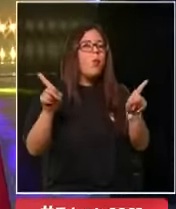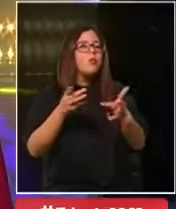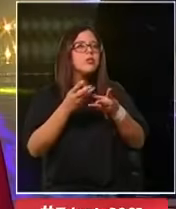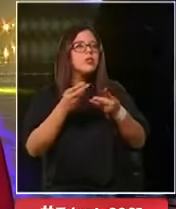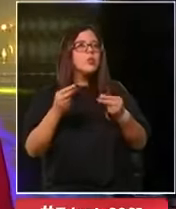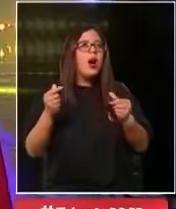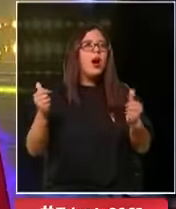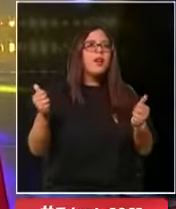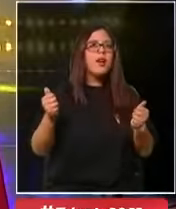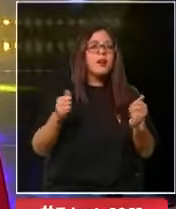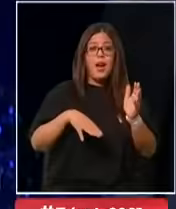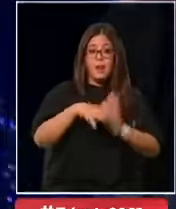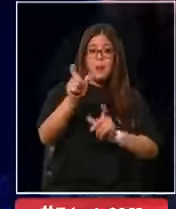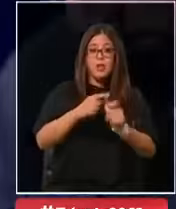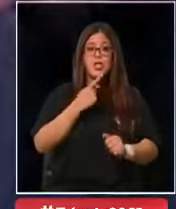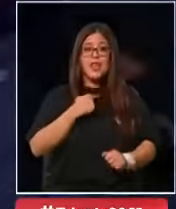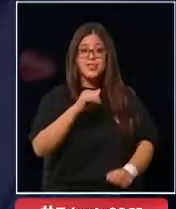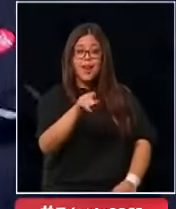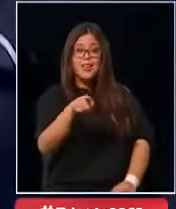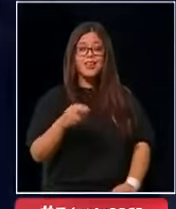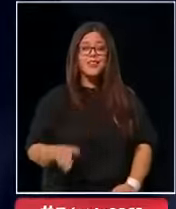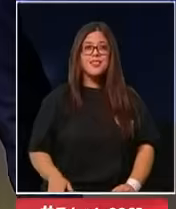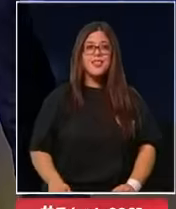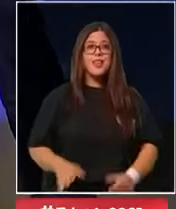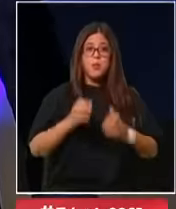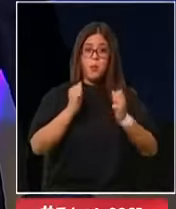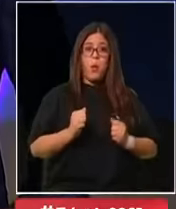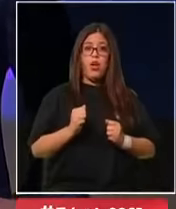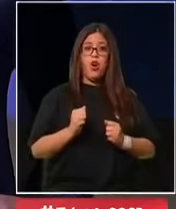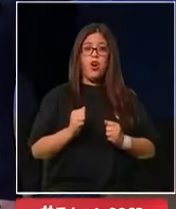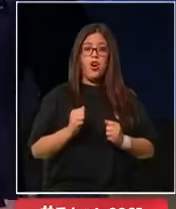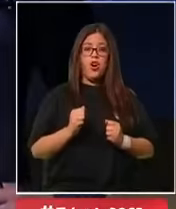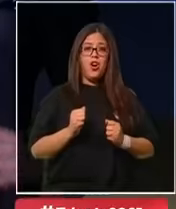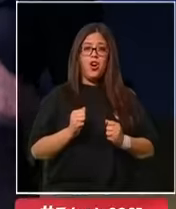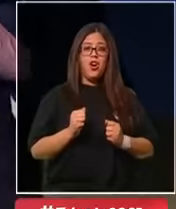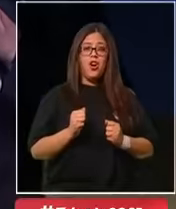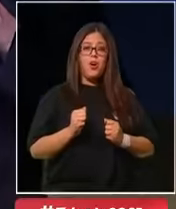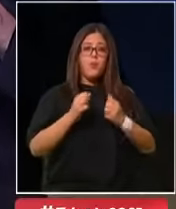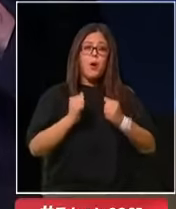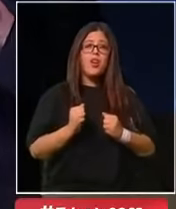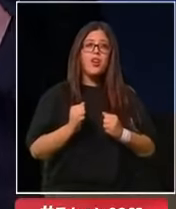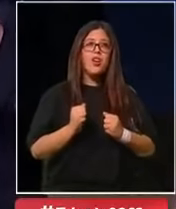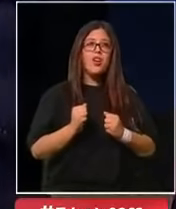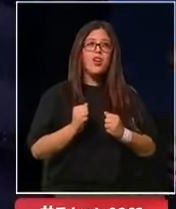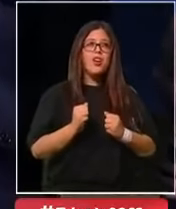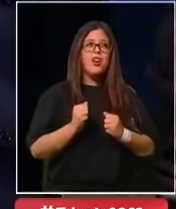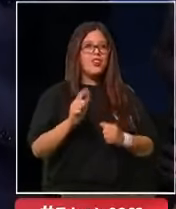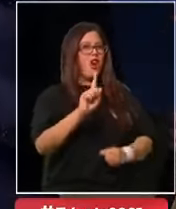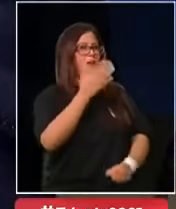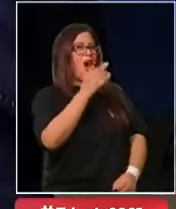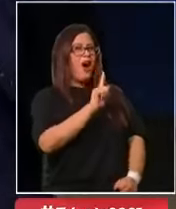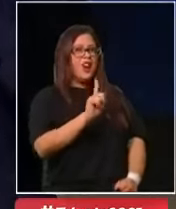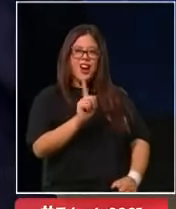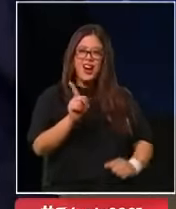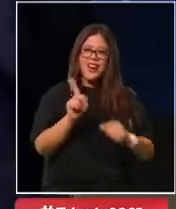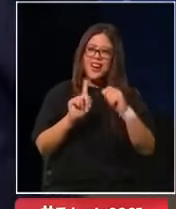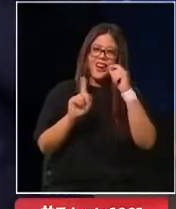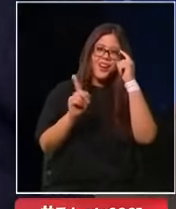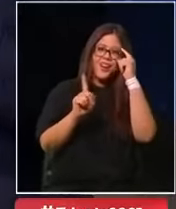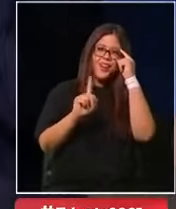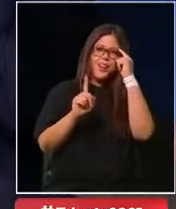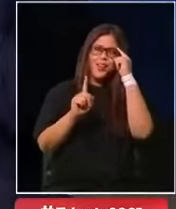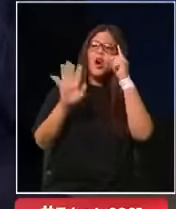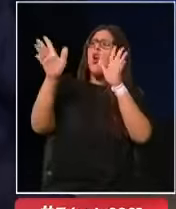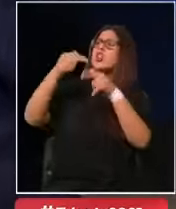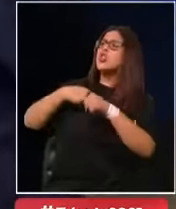Ay, más de un interesado ya. Mira. A ver, ¿puedo? No, más aquí estoy. Ceci, no te lo recomiendo. No, mejor que no, mejor que no. ¿No? Bruno no. y